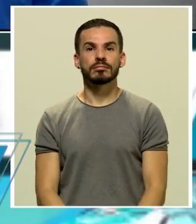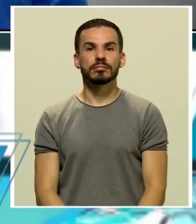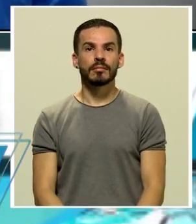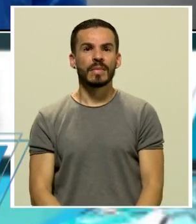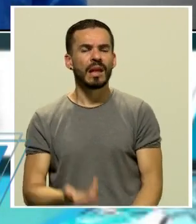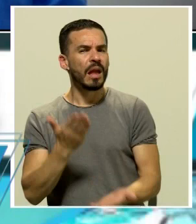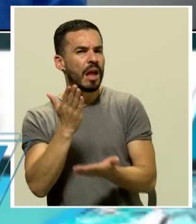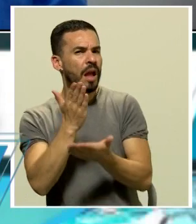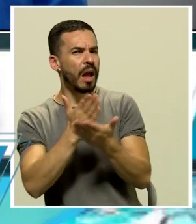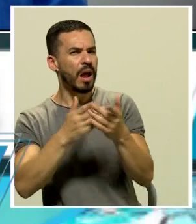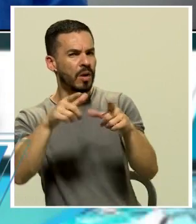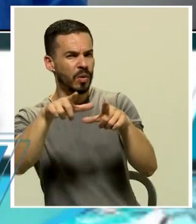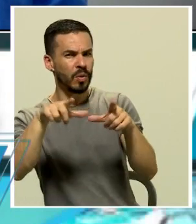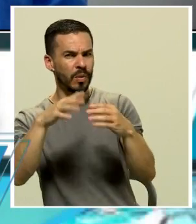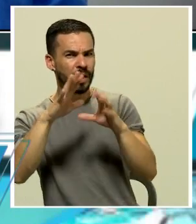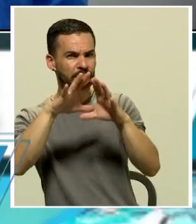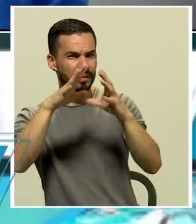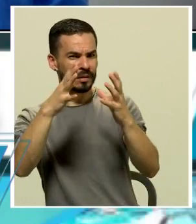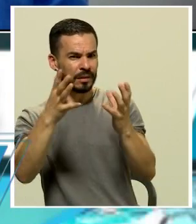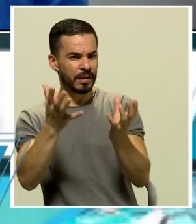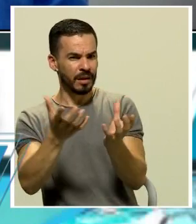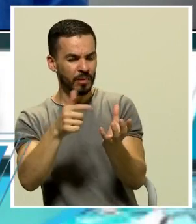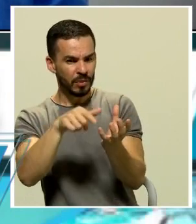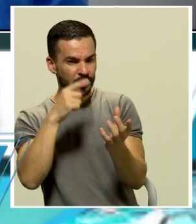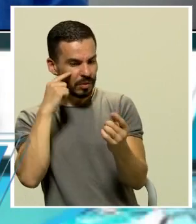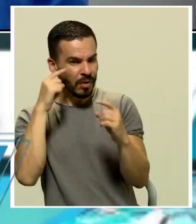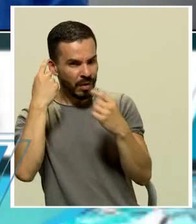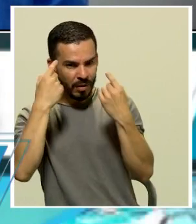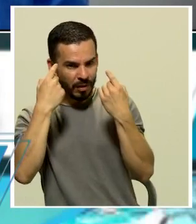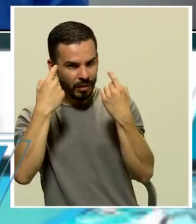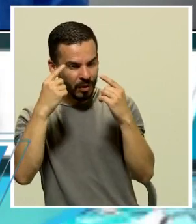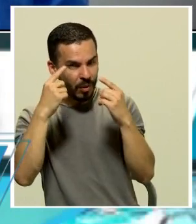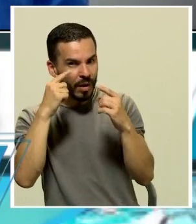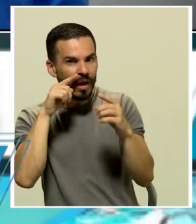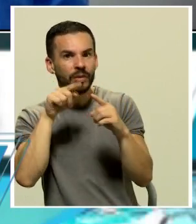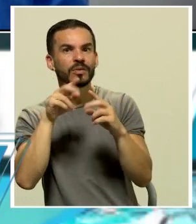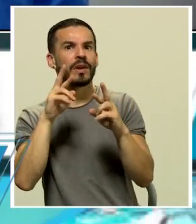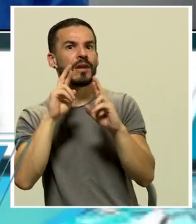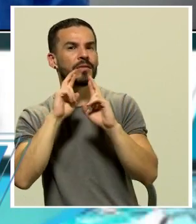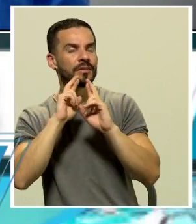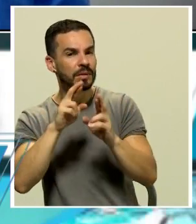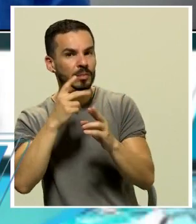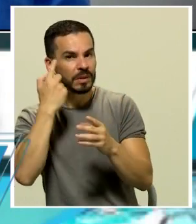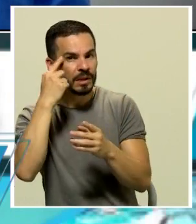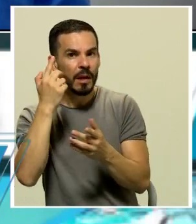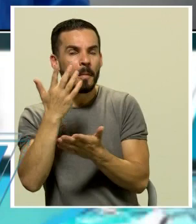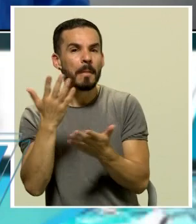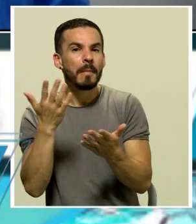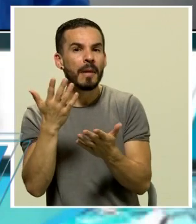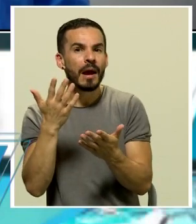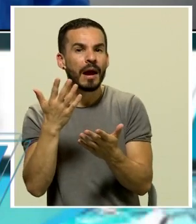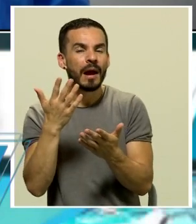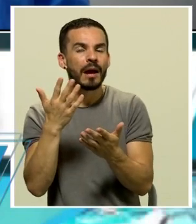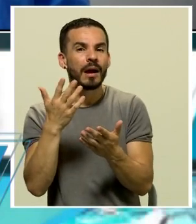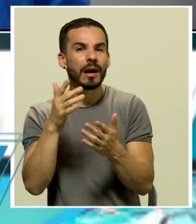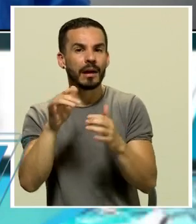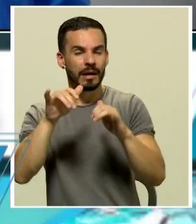¿En algún lugar del mundo le encontraron la comba al palo, como usted dijo recién, para anclar